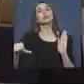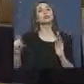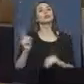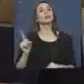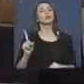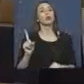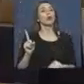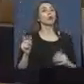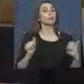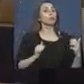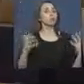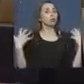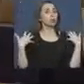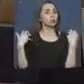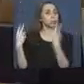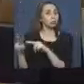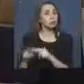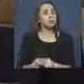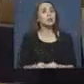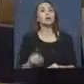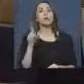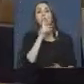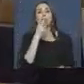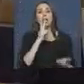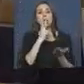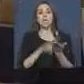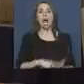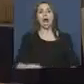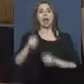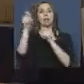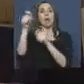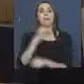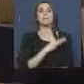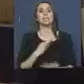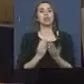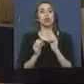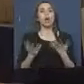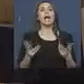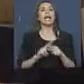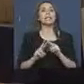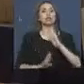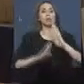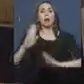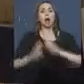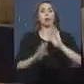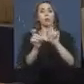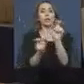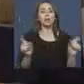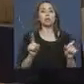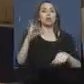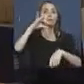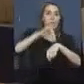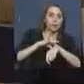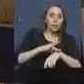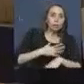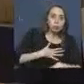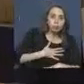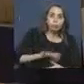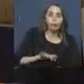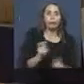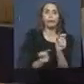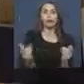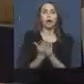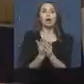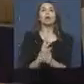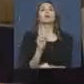existir la responsabilidad. Y por último, al Mineduc, para que informe respecto de las medidas y acciones de resguardo adoptadas para evitar el daño a la salud de los alumnos y del personal